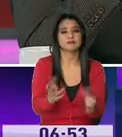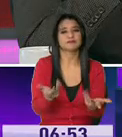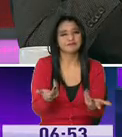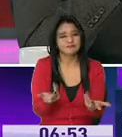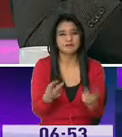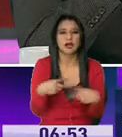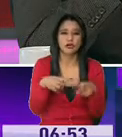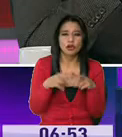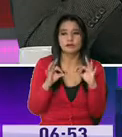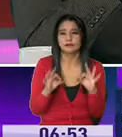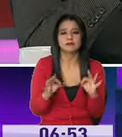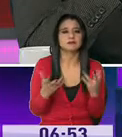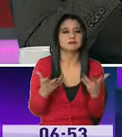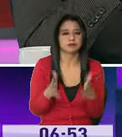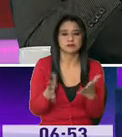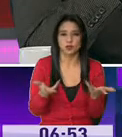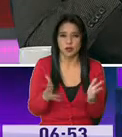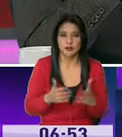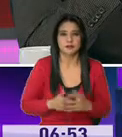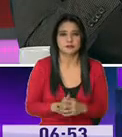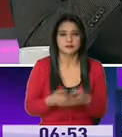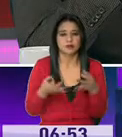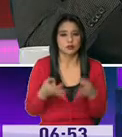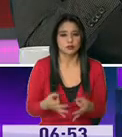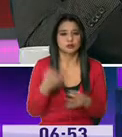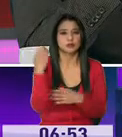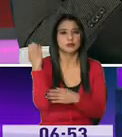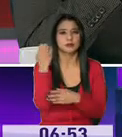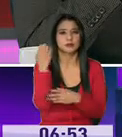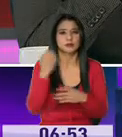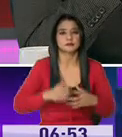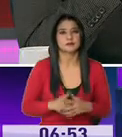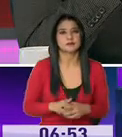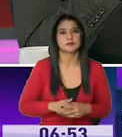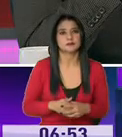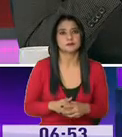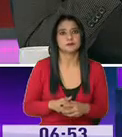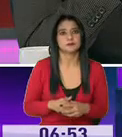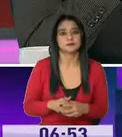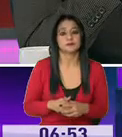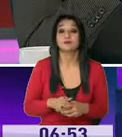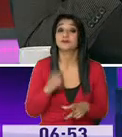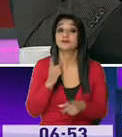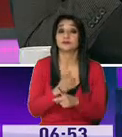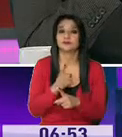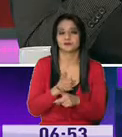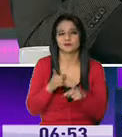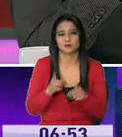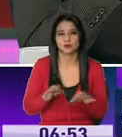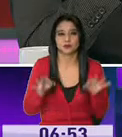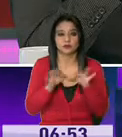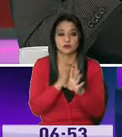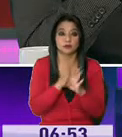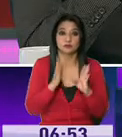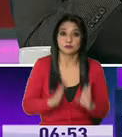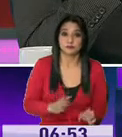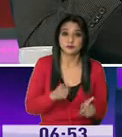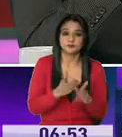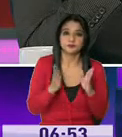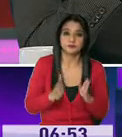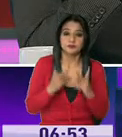elevación en los montos. Ciertamente el caso de mascarillas y el de visores eran elevaciones bastante